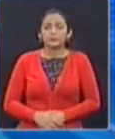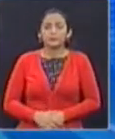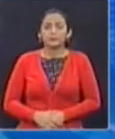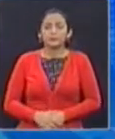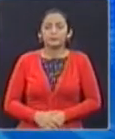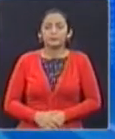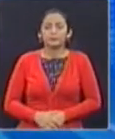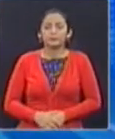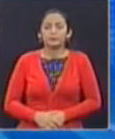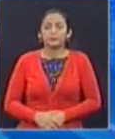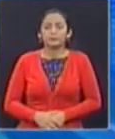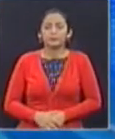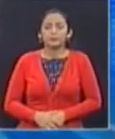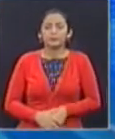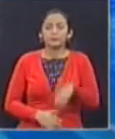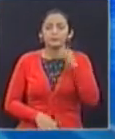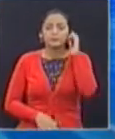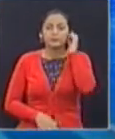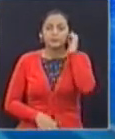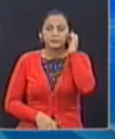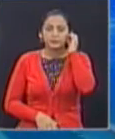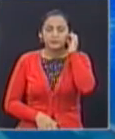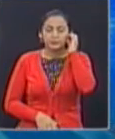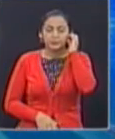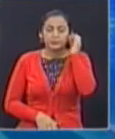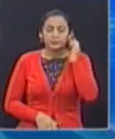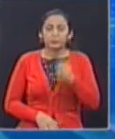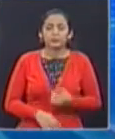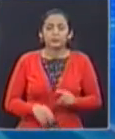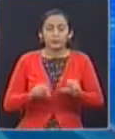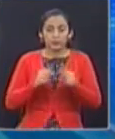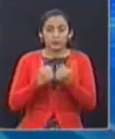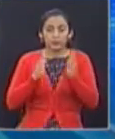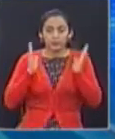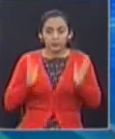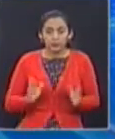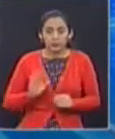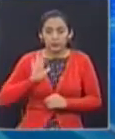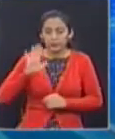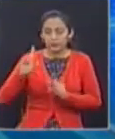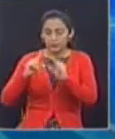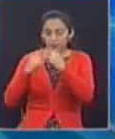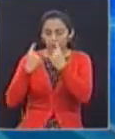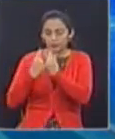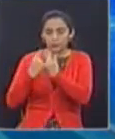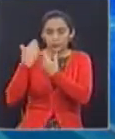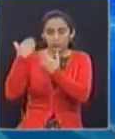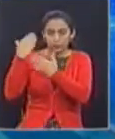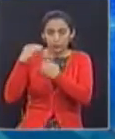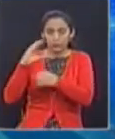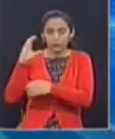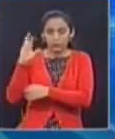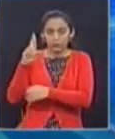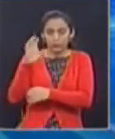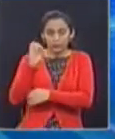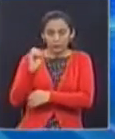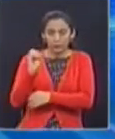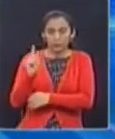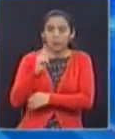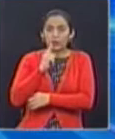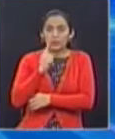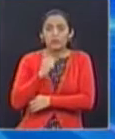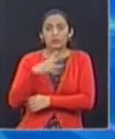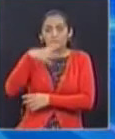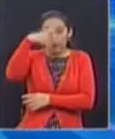político, si bien es cierto, ya algunos asambleístas de Creo se han pronunciado de reactivar, de ver la posibilidad de insistir en un juicio político